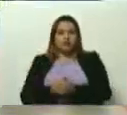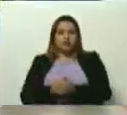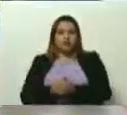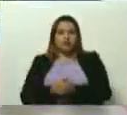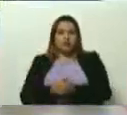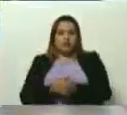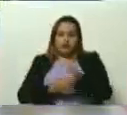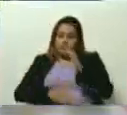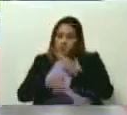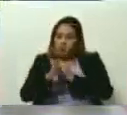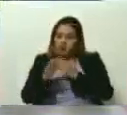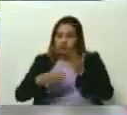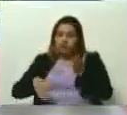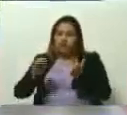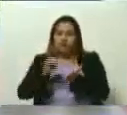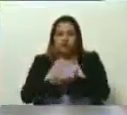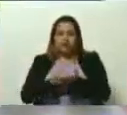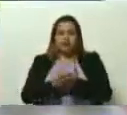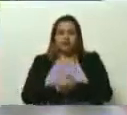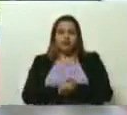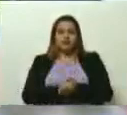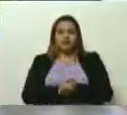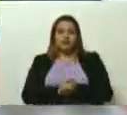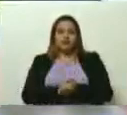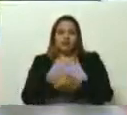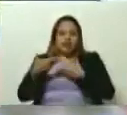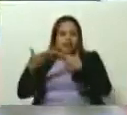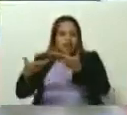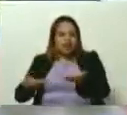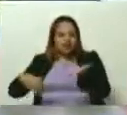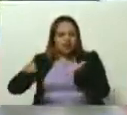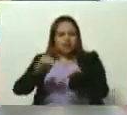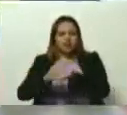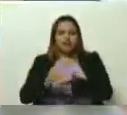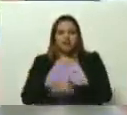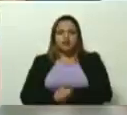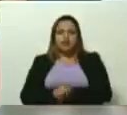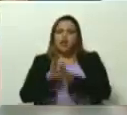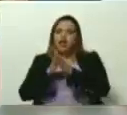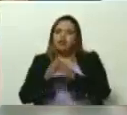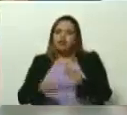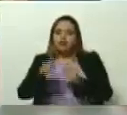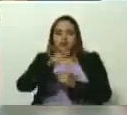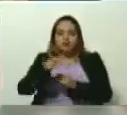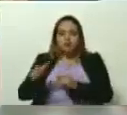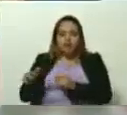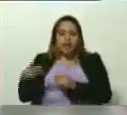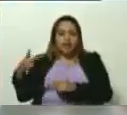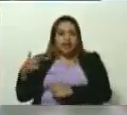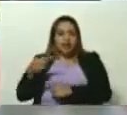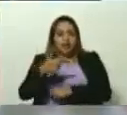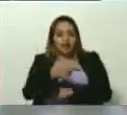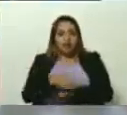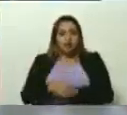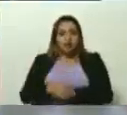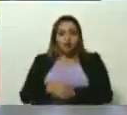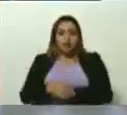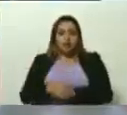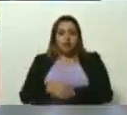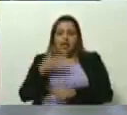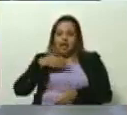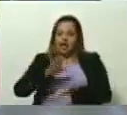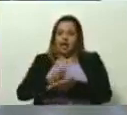vaya volviendo, devolviéndole a todos los ciudadanos de las tejerías la vuelta a la calma,